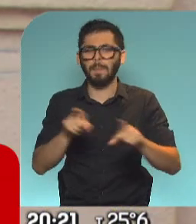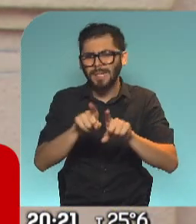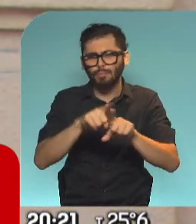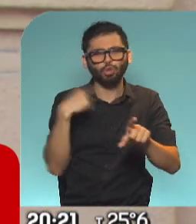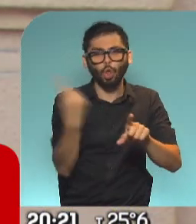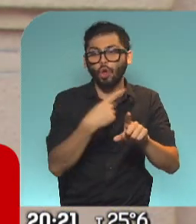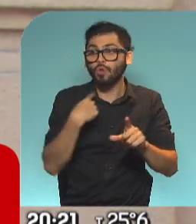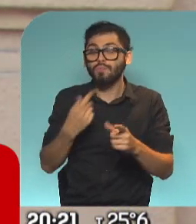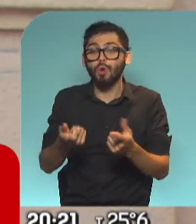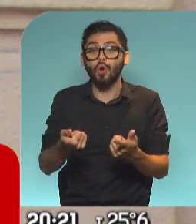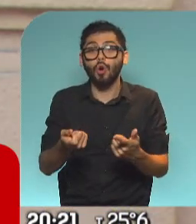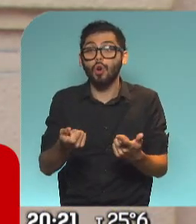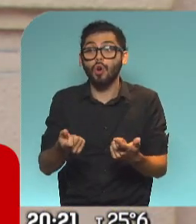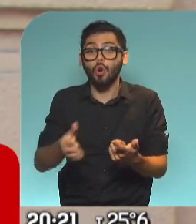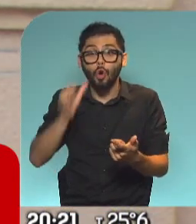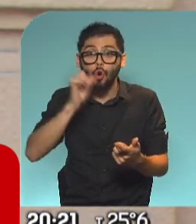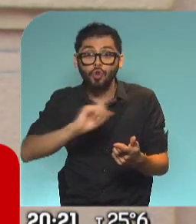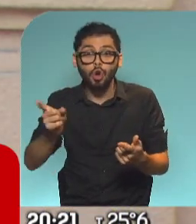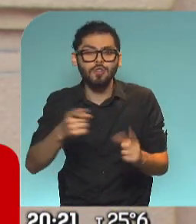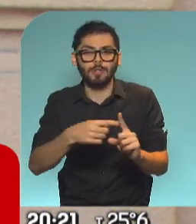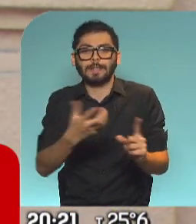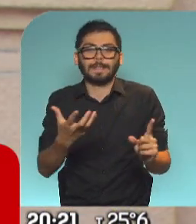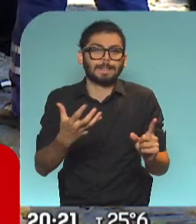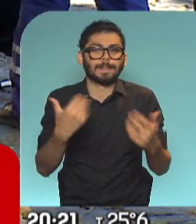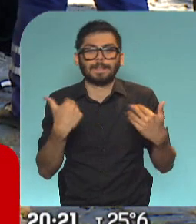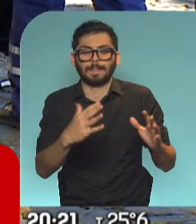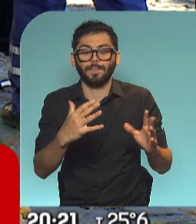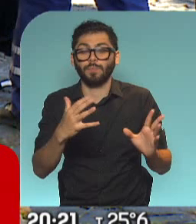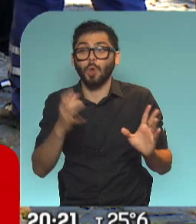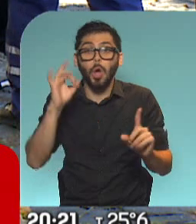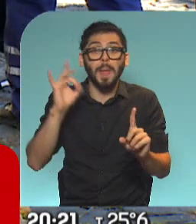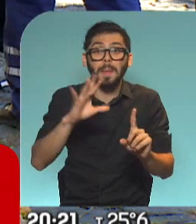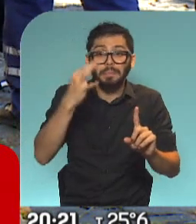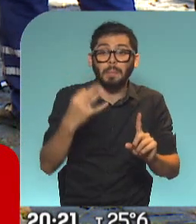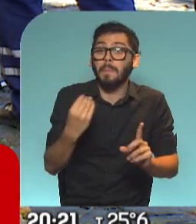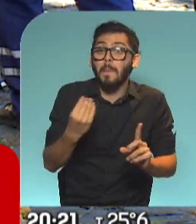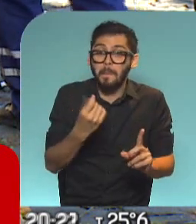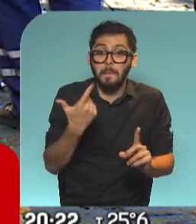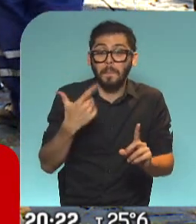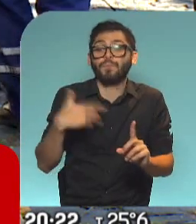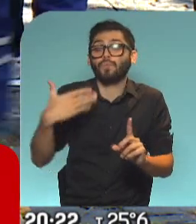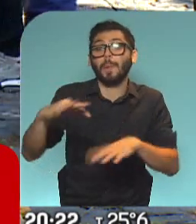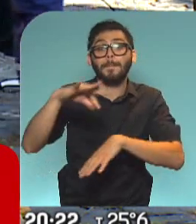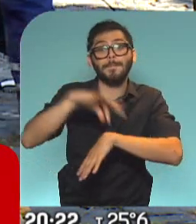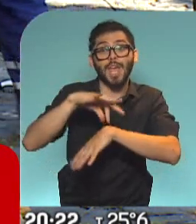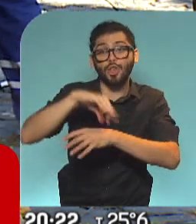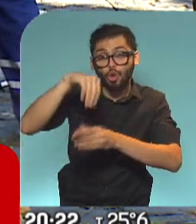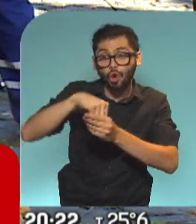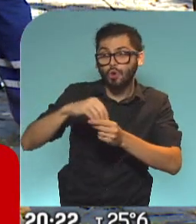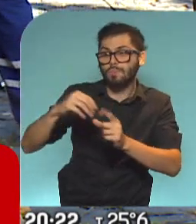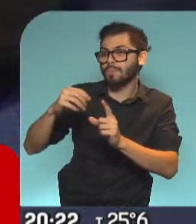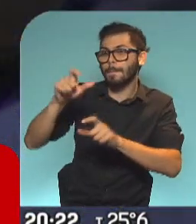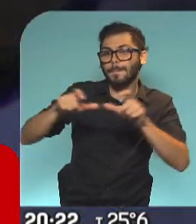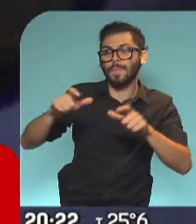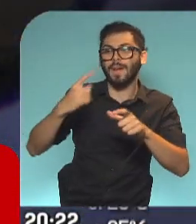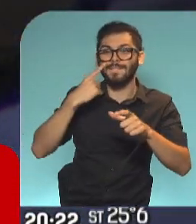impidiera consumir. No hubo nada en especial para echarla. A partir de ahí dispusieron los médicos tratantes y el entorno que convivía con